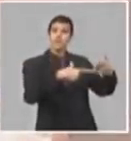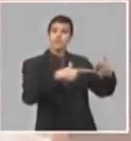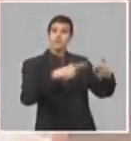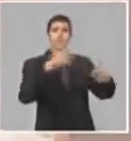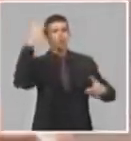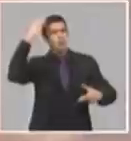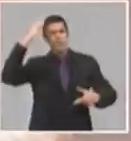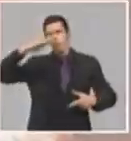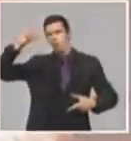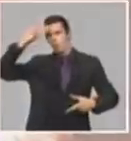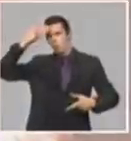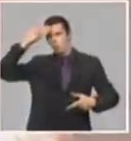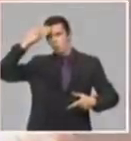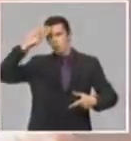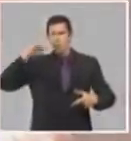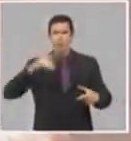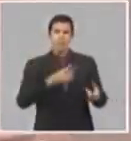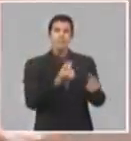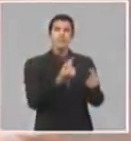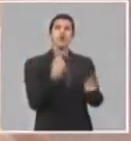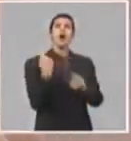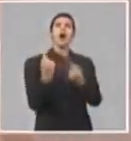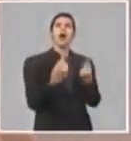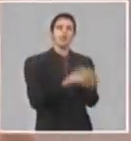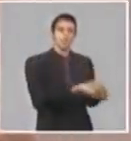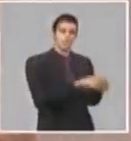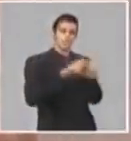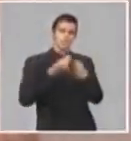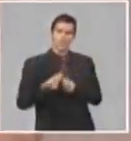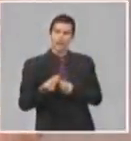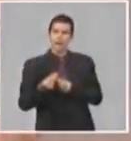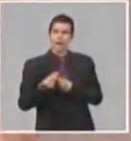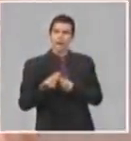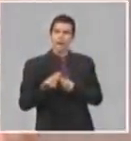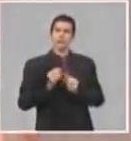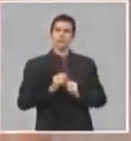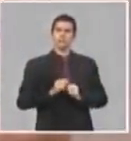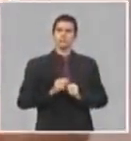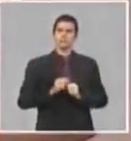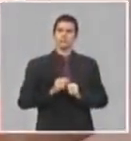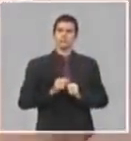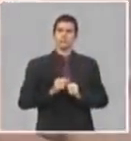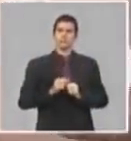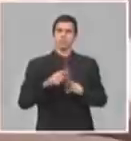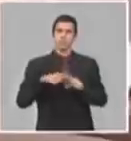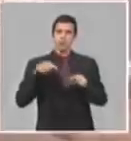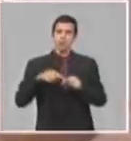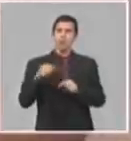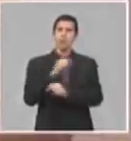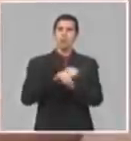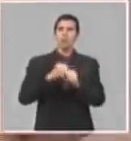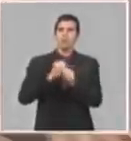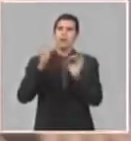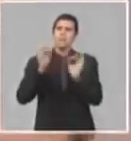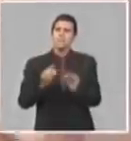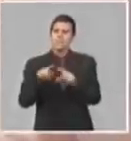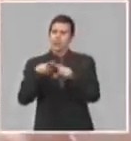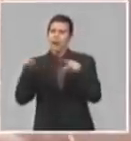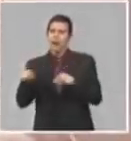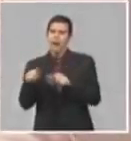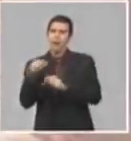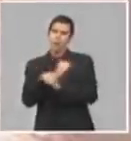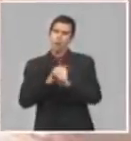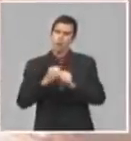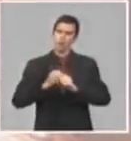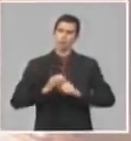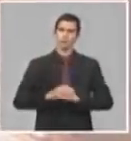operación por parte de la empresa exportadora. Después de que sean deducidos estos